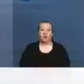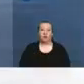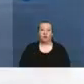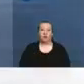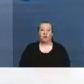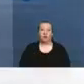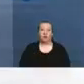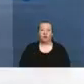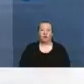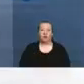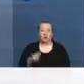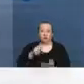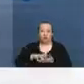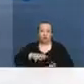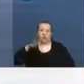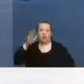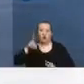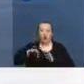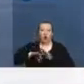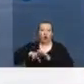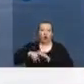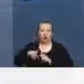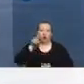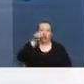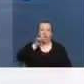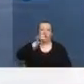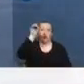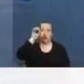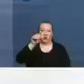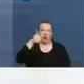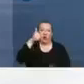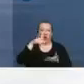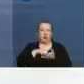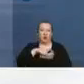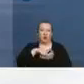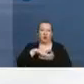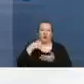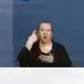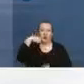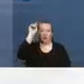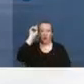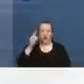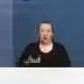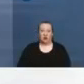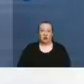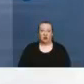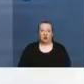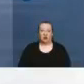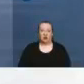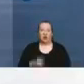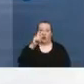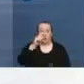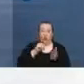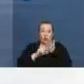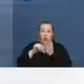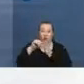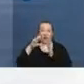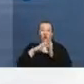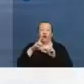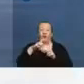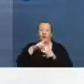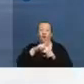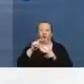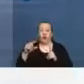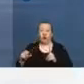te pareces multimillonario si eres corrupto en el 1% pero de mil millones entonces es un ministro de finanza que muere en la pobreza significa